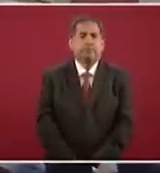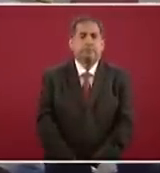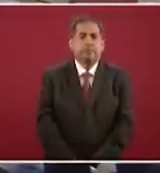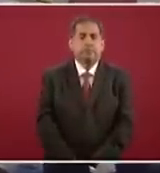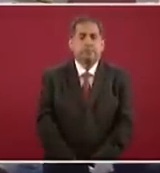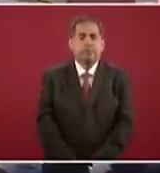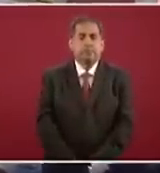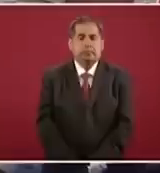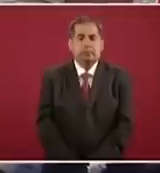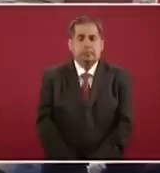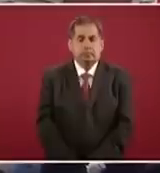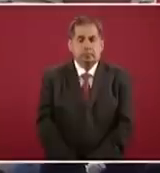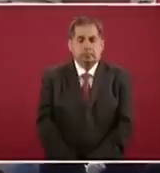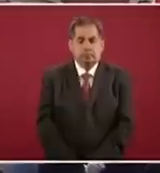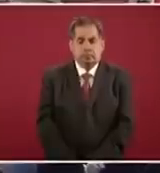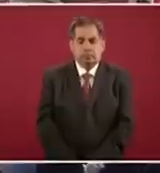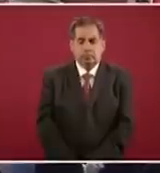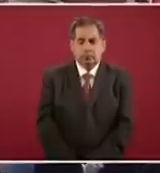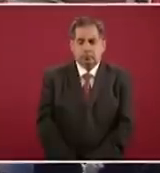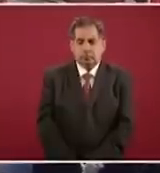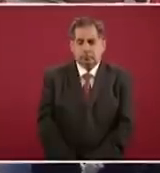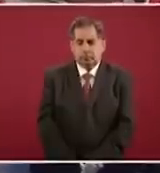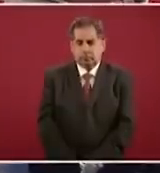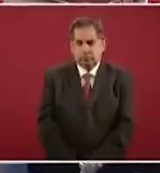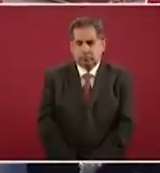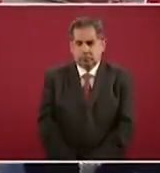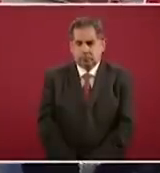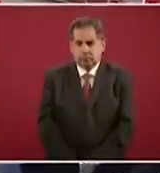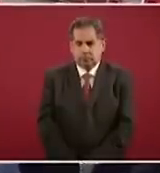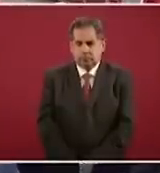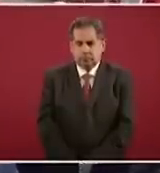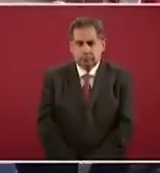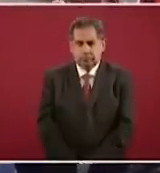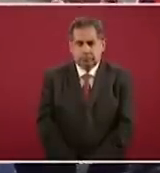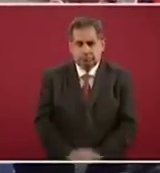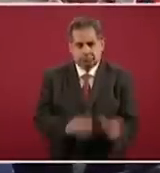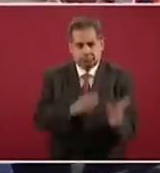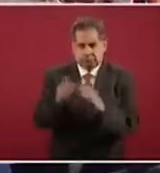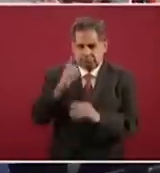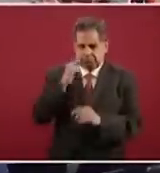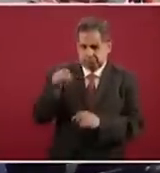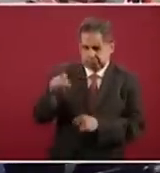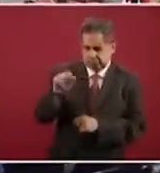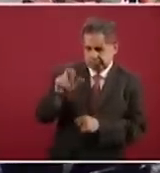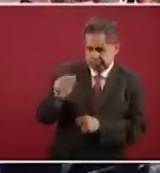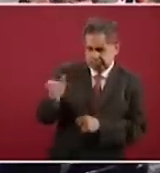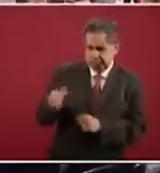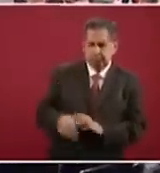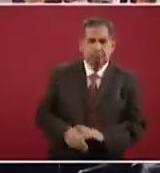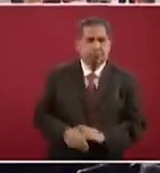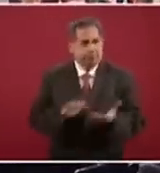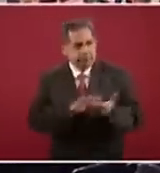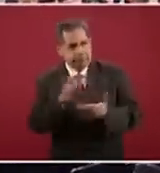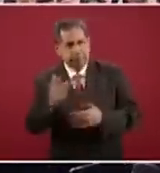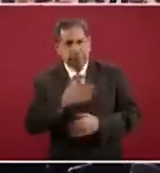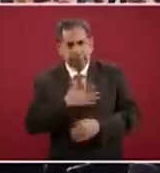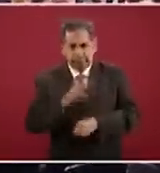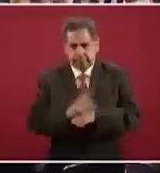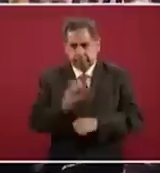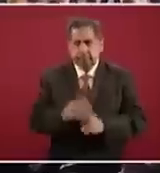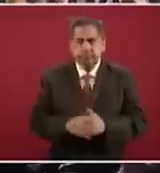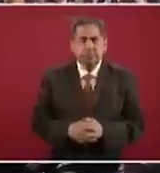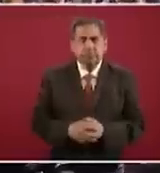Vamos a dejárselas a Sara. Gracias, presidente. Buenos días. Preguntarle si